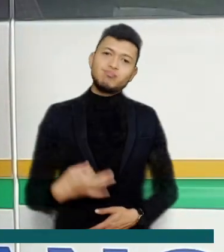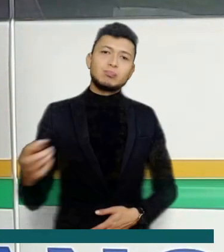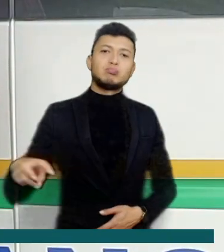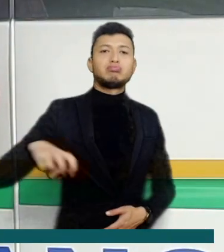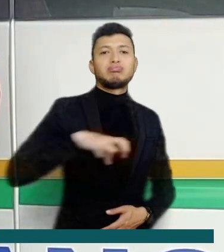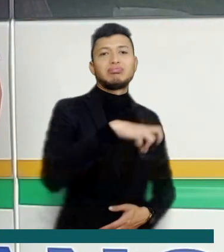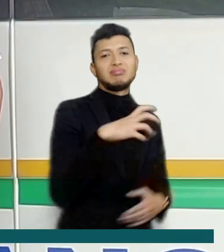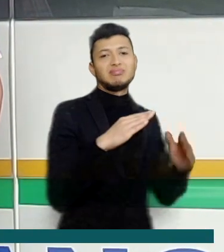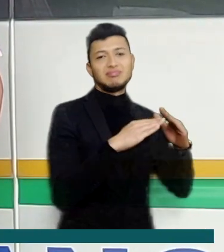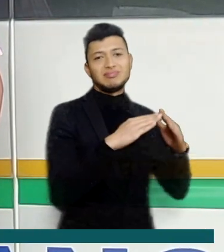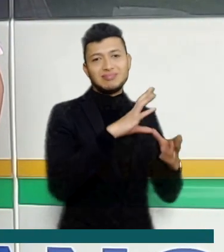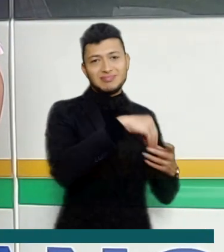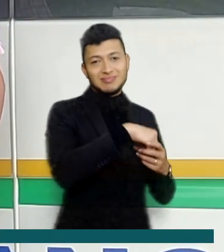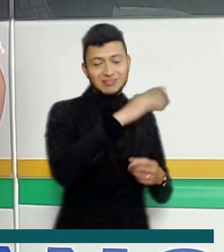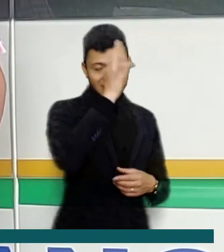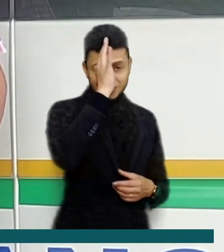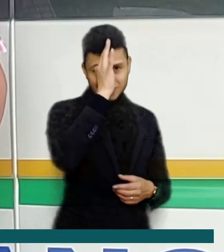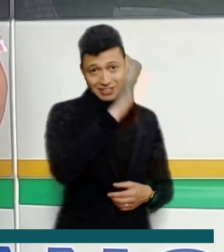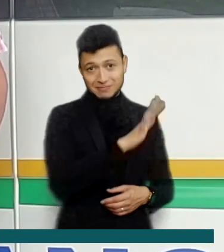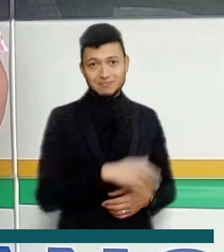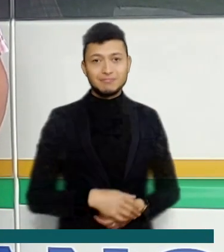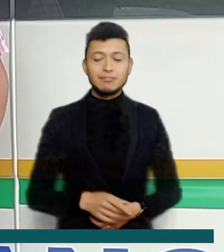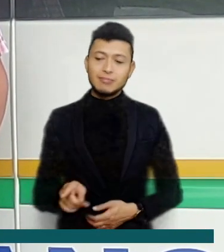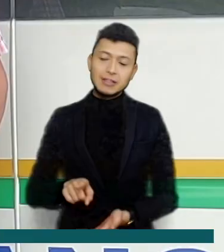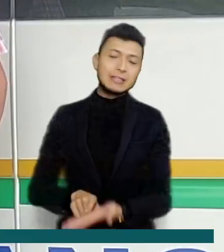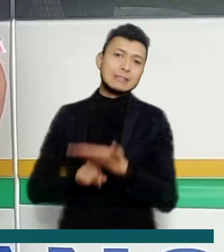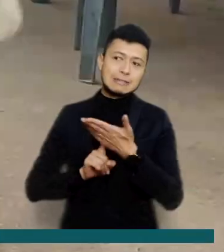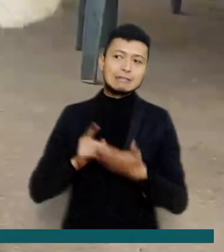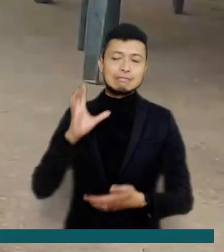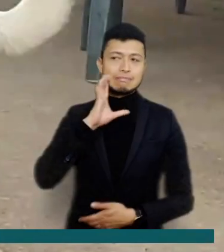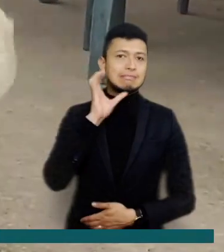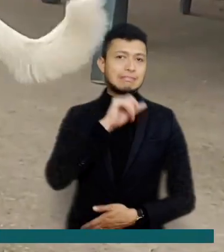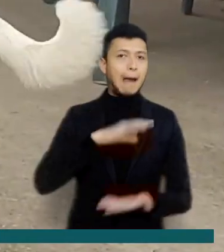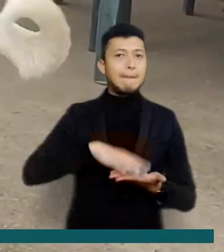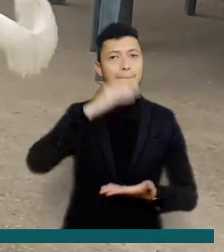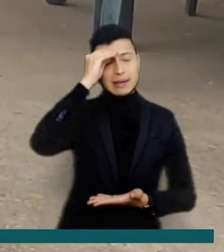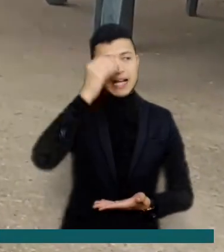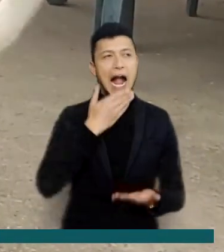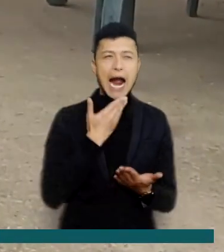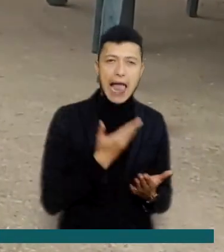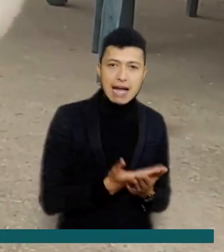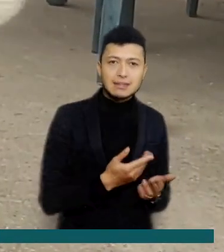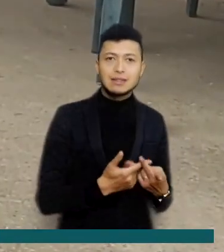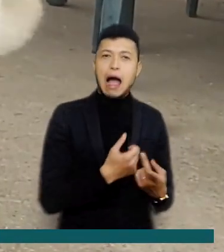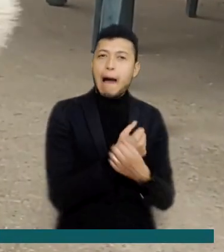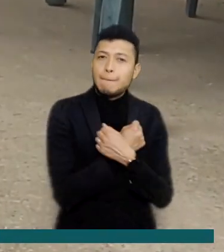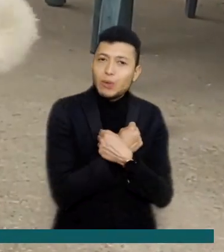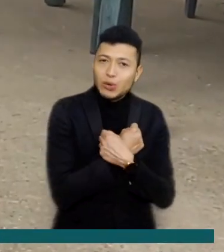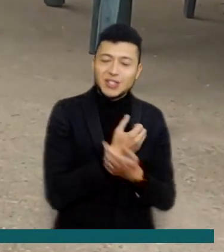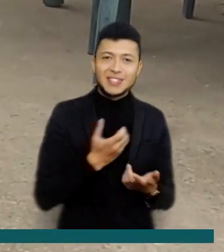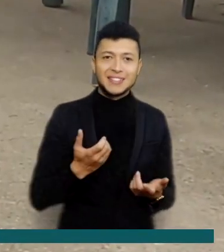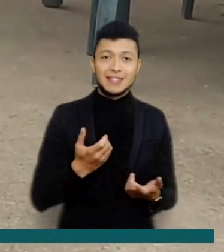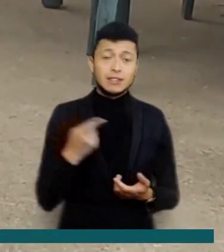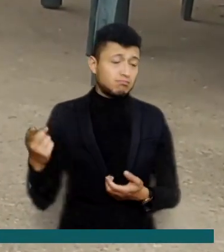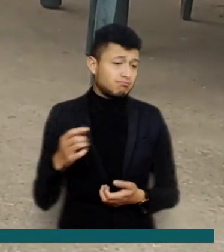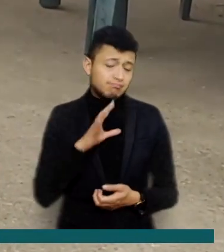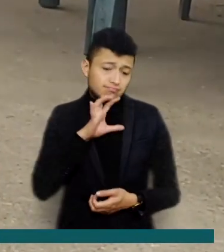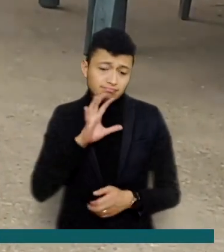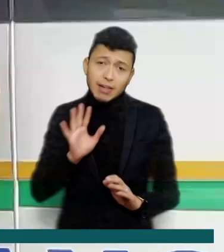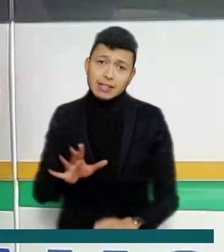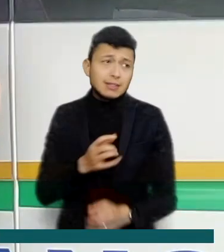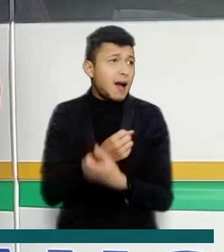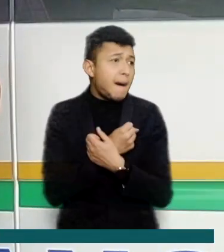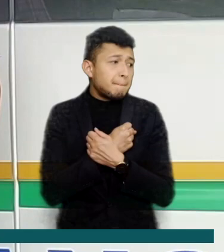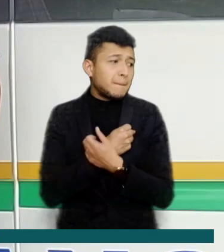todo sobre el agradecimiento, el amor sin ningún interés, porque es un perrito que da